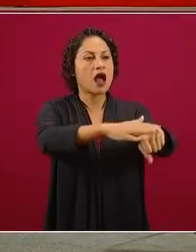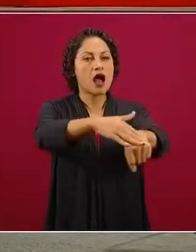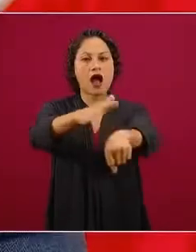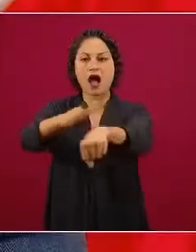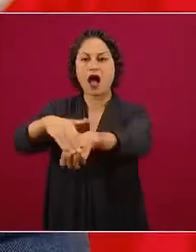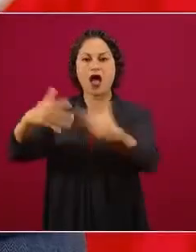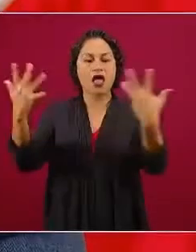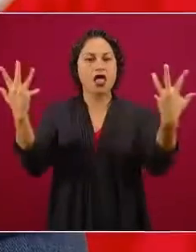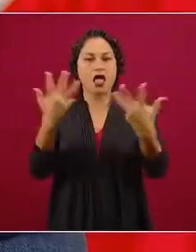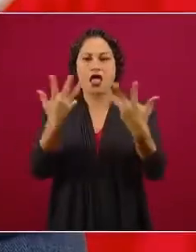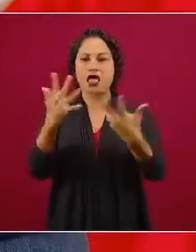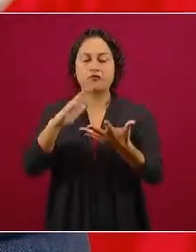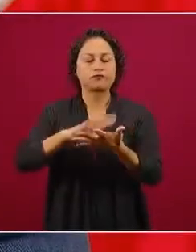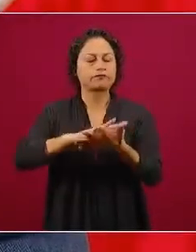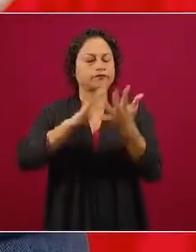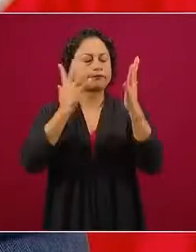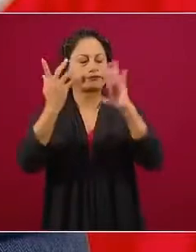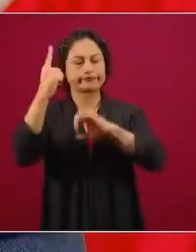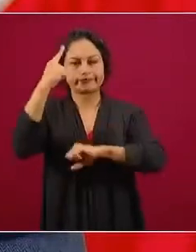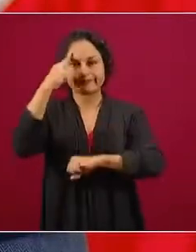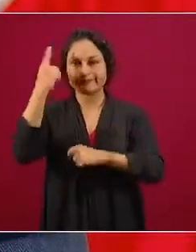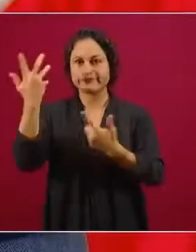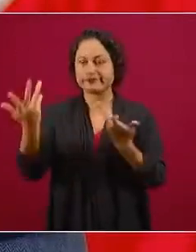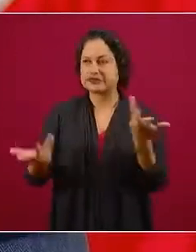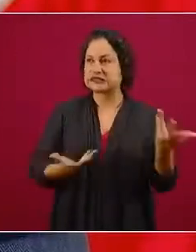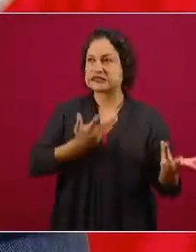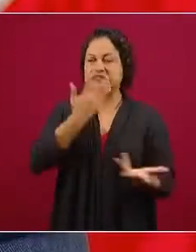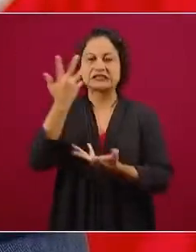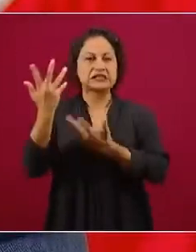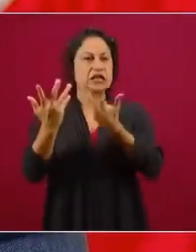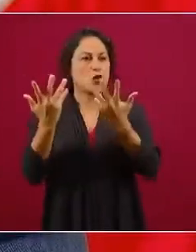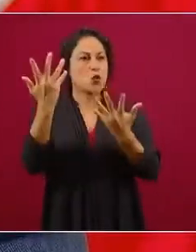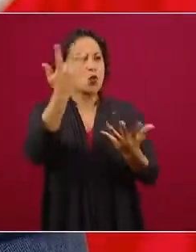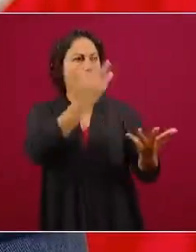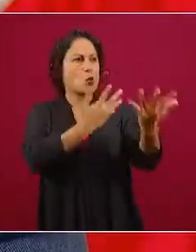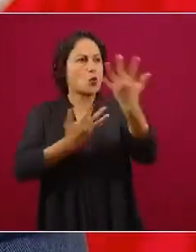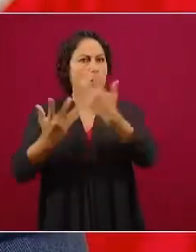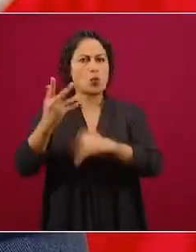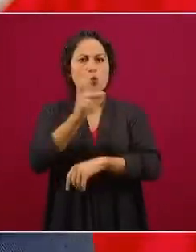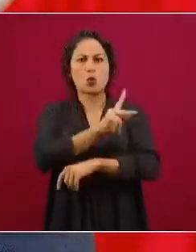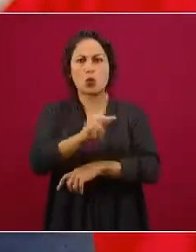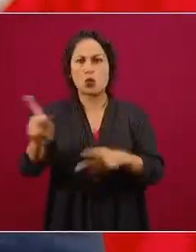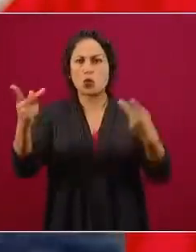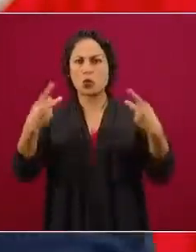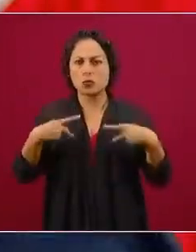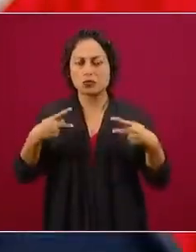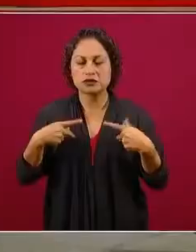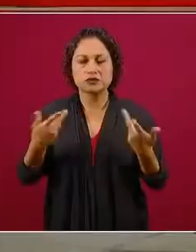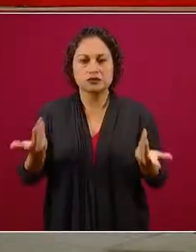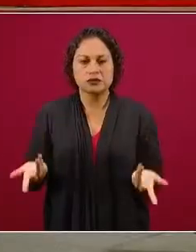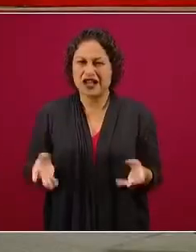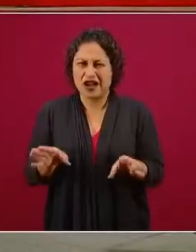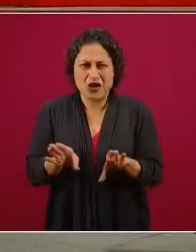moral, desestabilización, confusión en la población, por